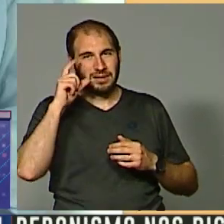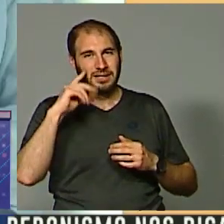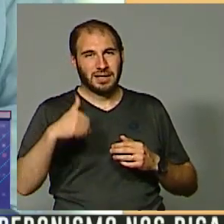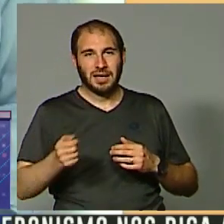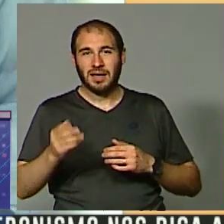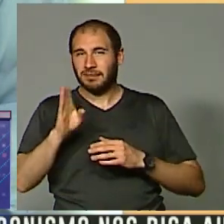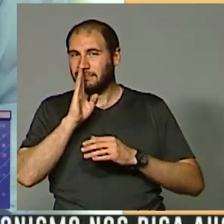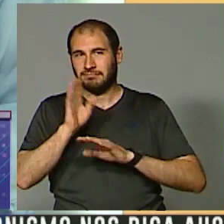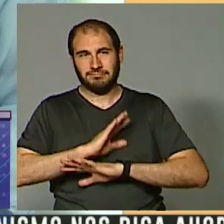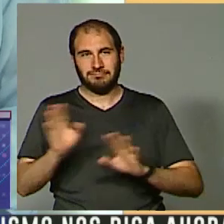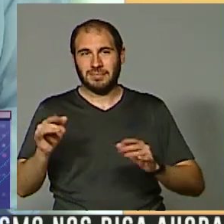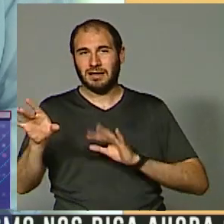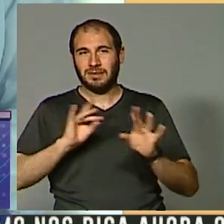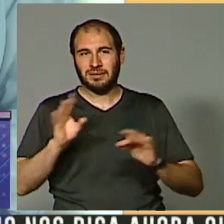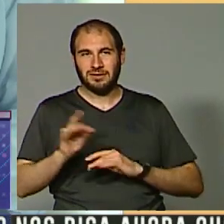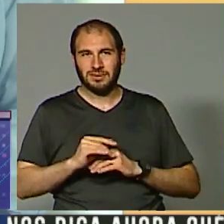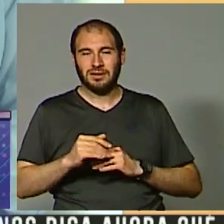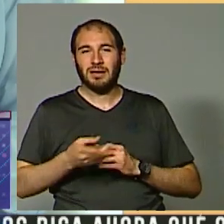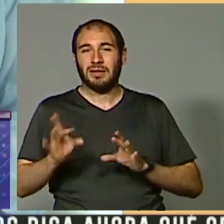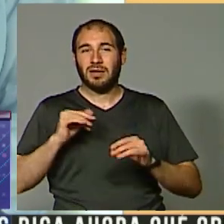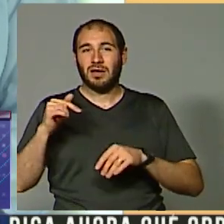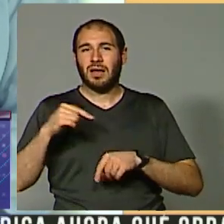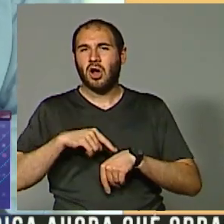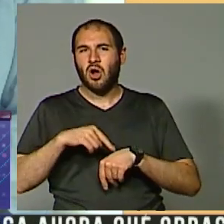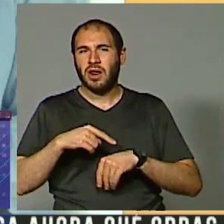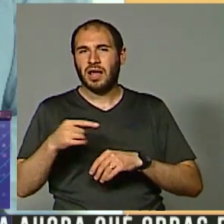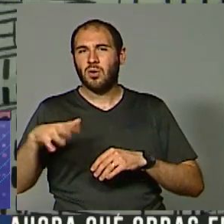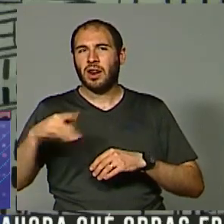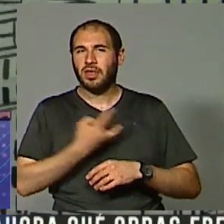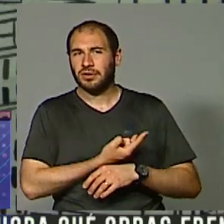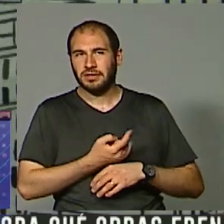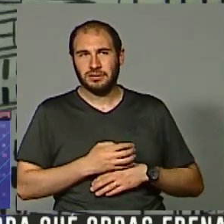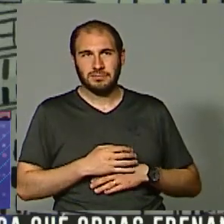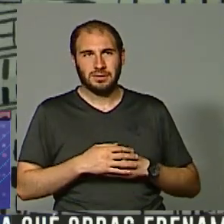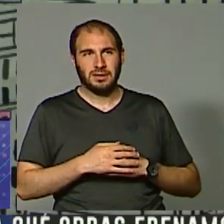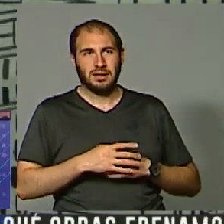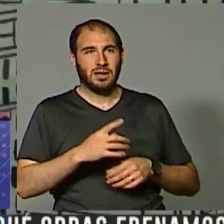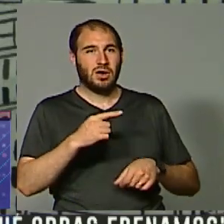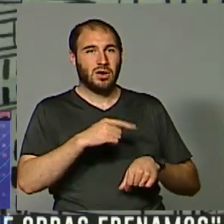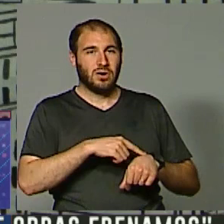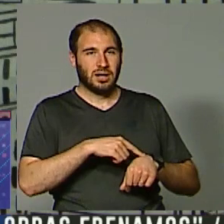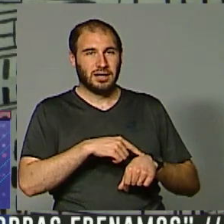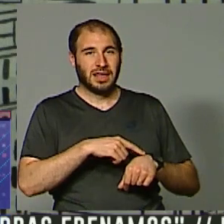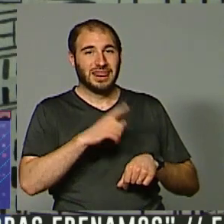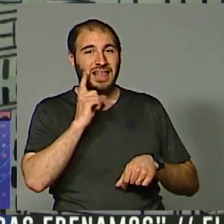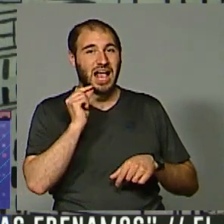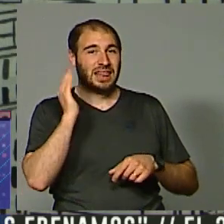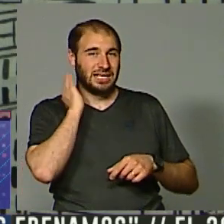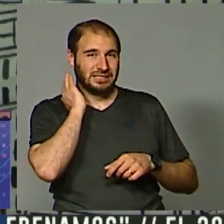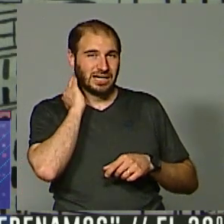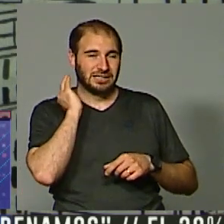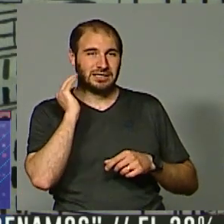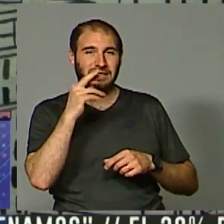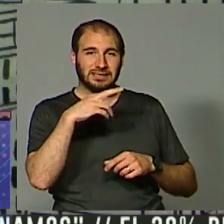no decimos más nada y la invitación. No volvemos a hacer la invitación. ¿A partir de qué hora y en qué lugar? Es a las el día 16